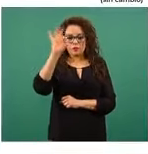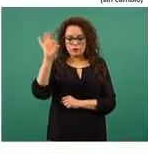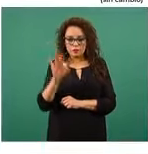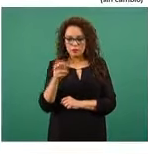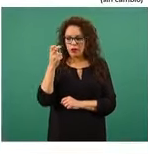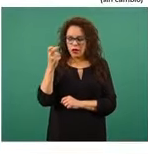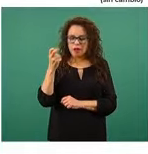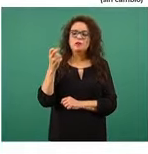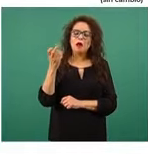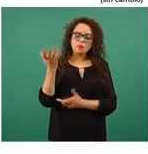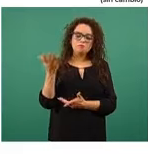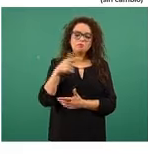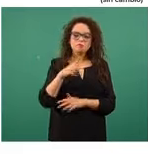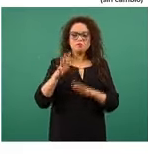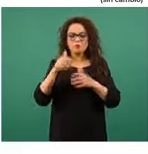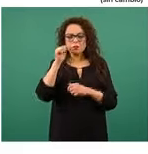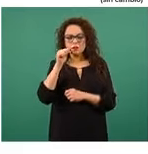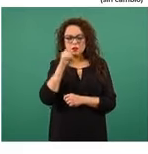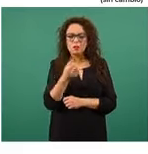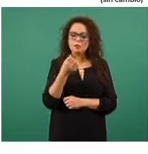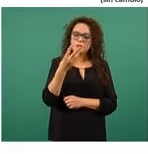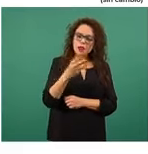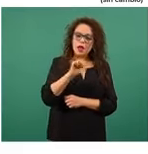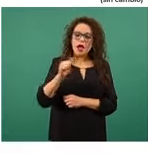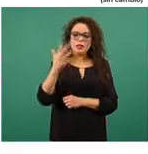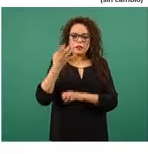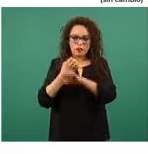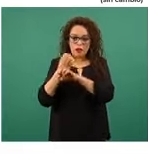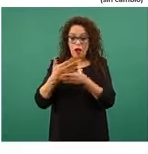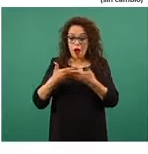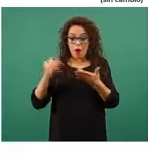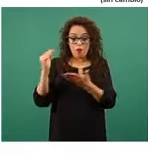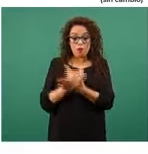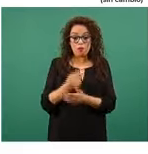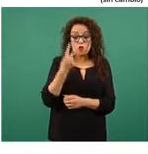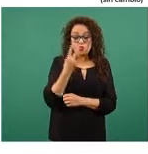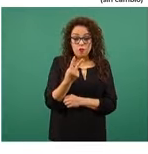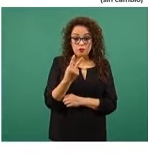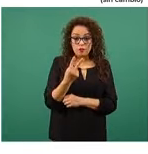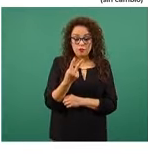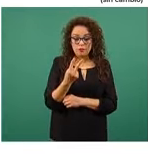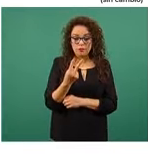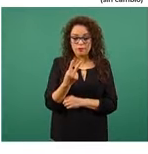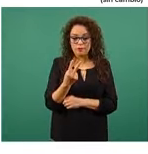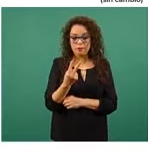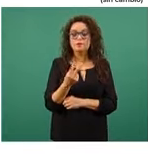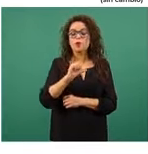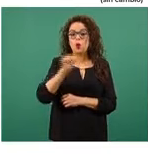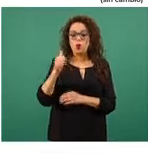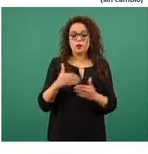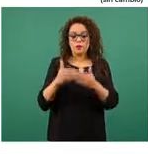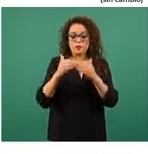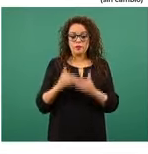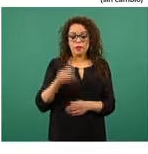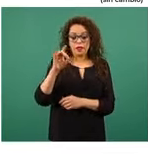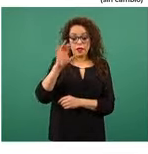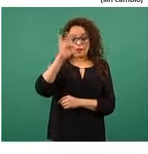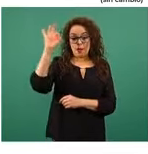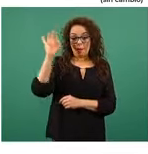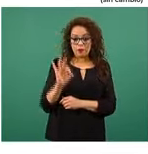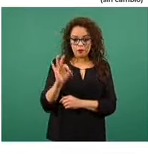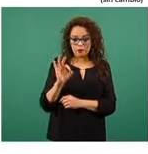entidades, ha ido disminuyendo día con día, y 30 entidades, la gran mayoría por debajo del 30%, y veamos, regresamos